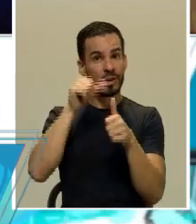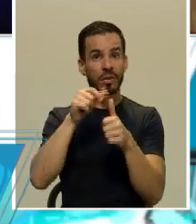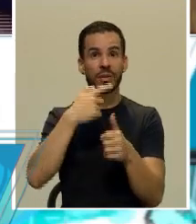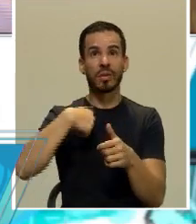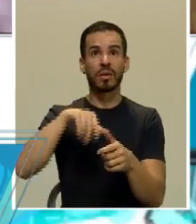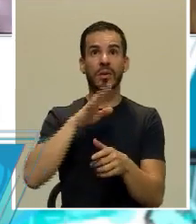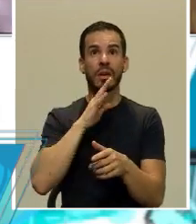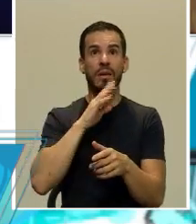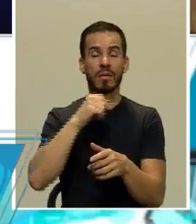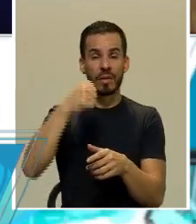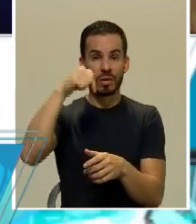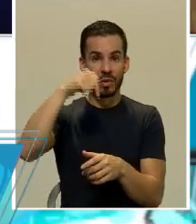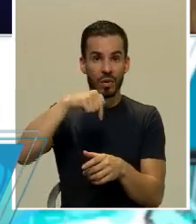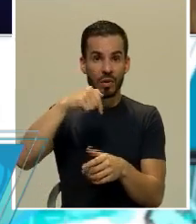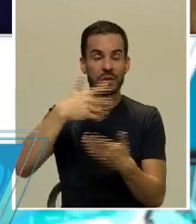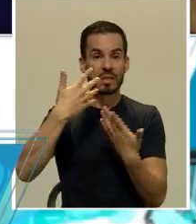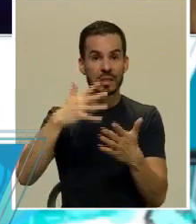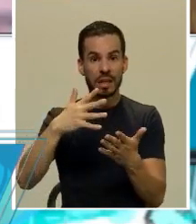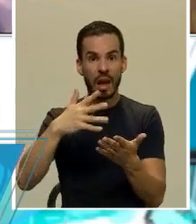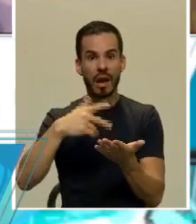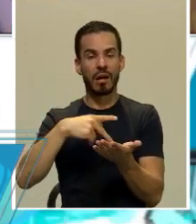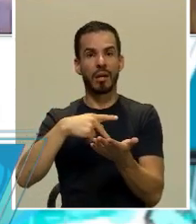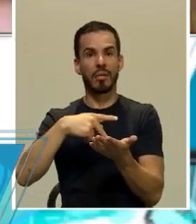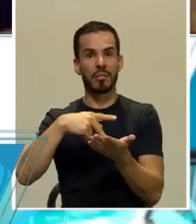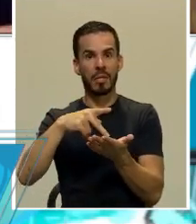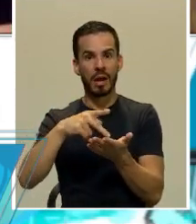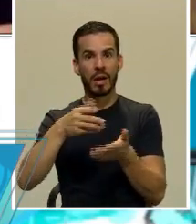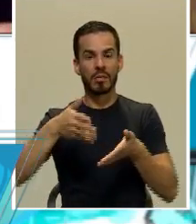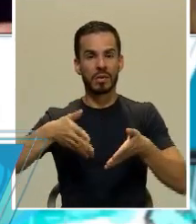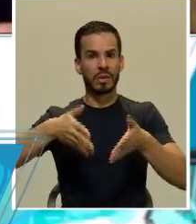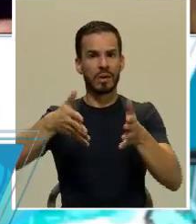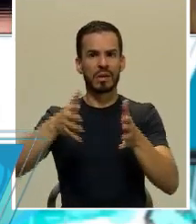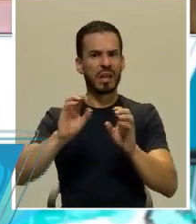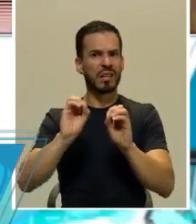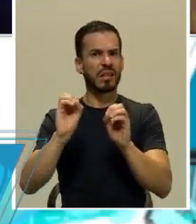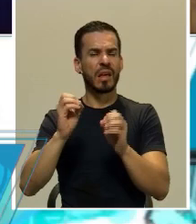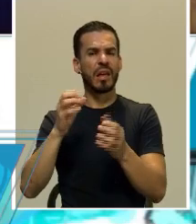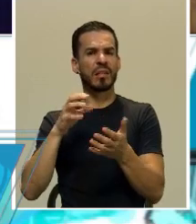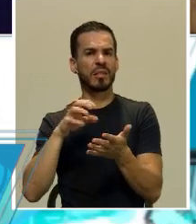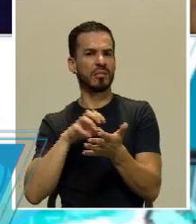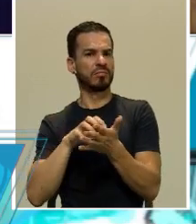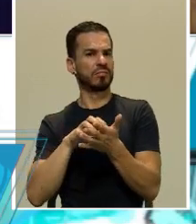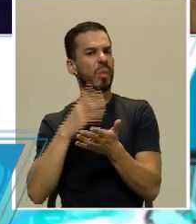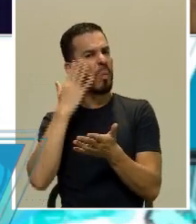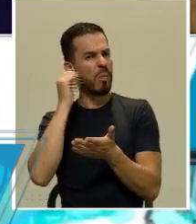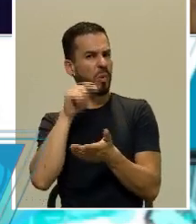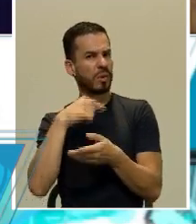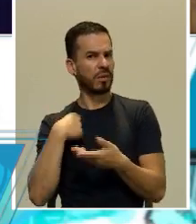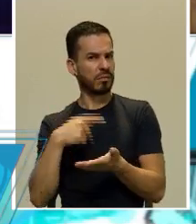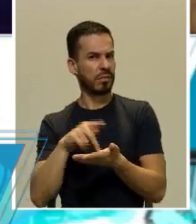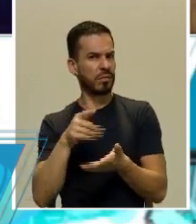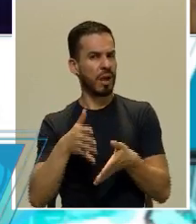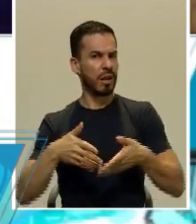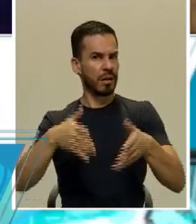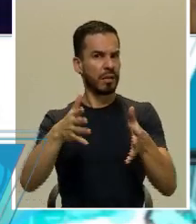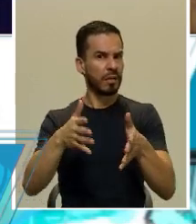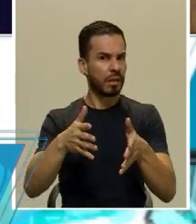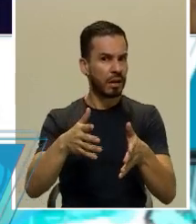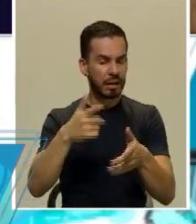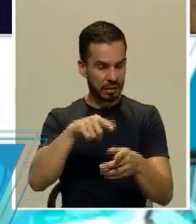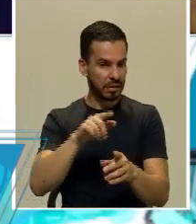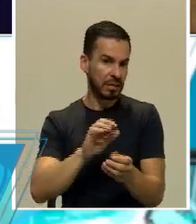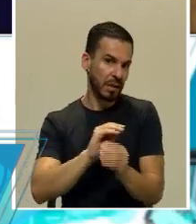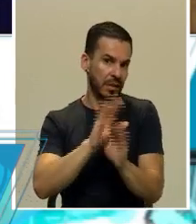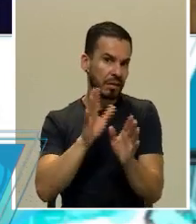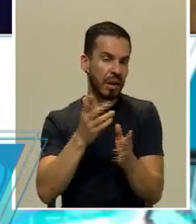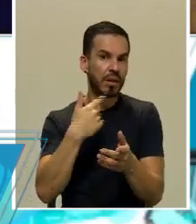hablando de nosotros hoy ya subsidiamos carreteras. Nadie cuestiona el por qué debiéramos de hacerlo. Tenemos clarísimo que es la manera en